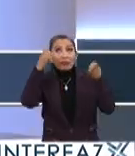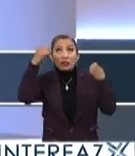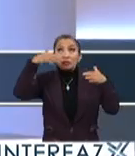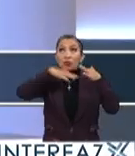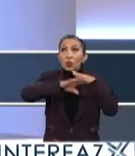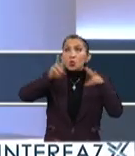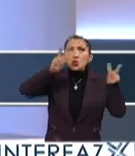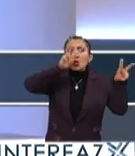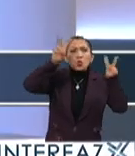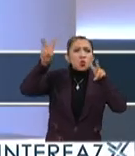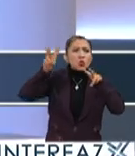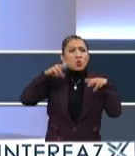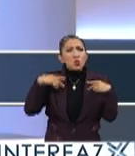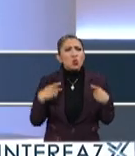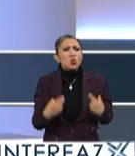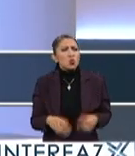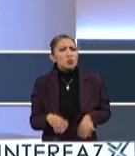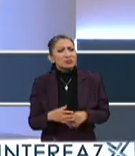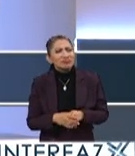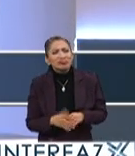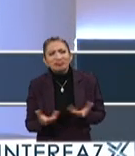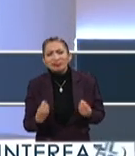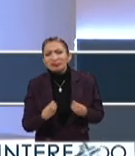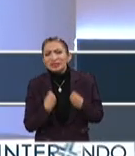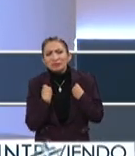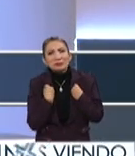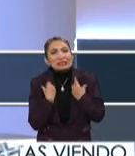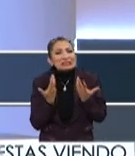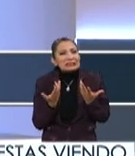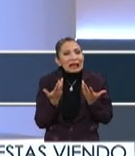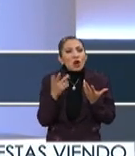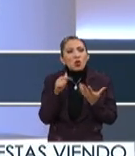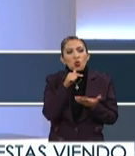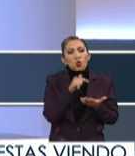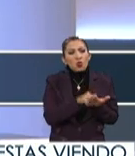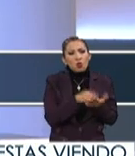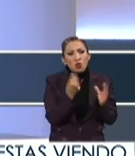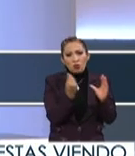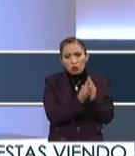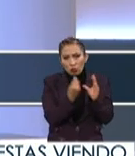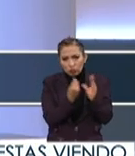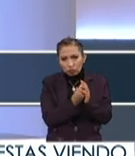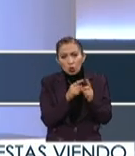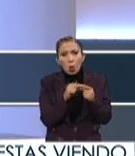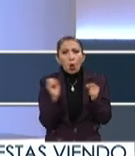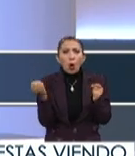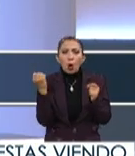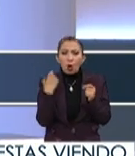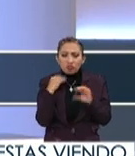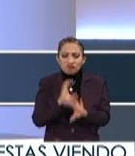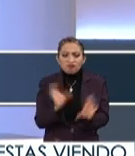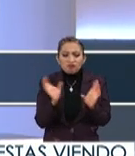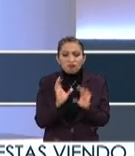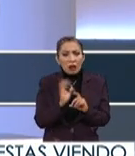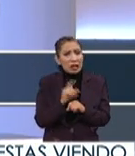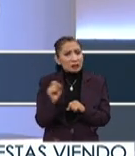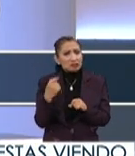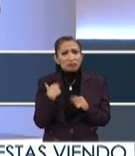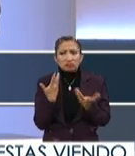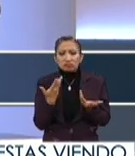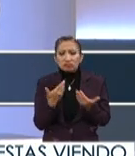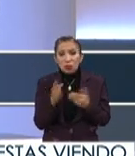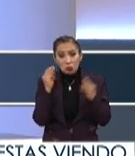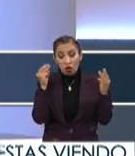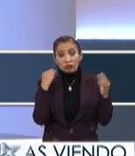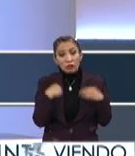ir y vivir uno de estos cursos o uno de los conciertos que ofrecen. Es decir, es